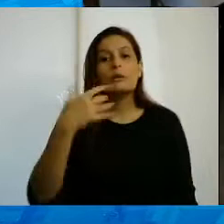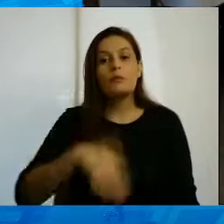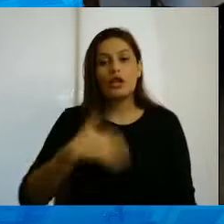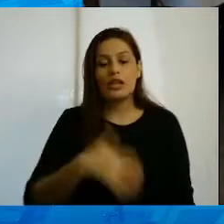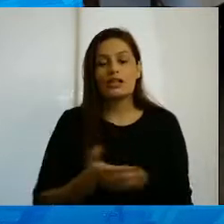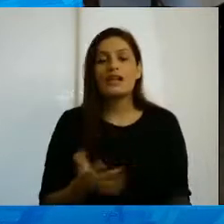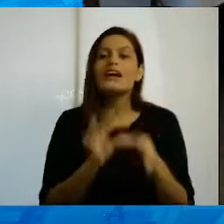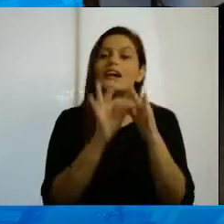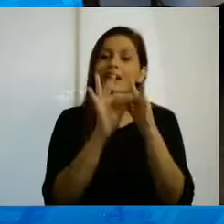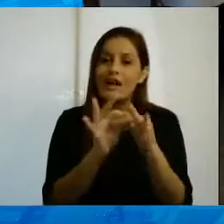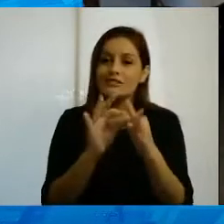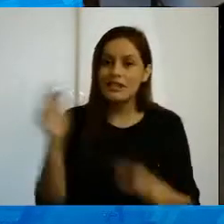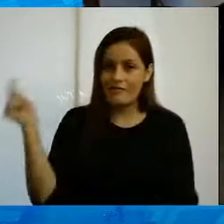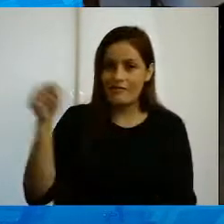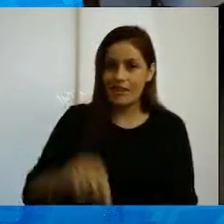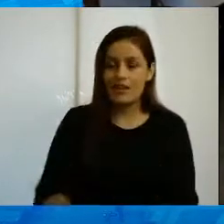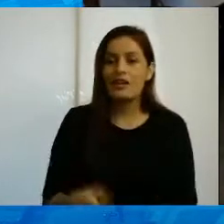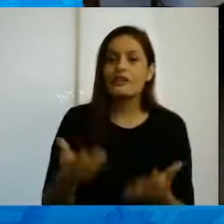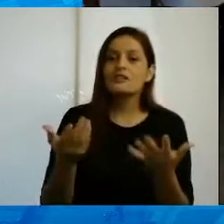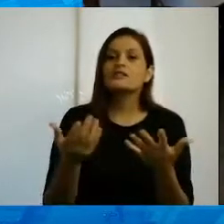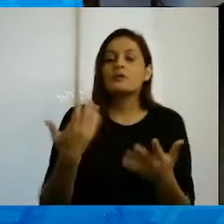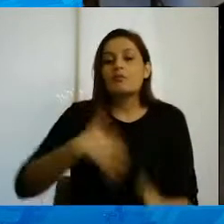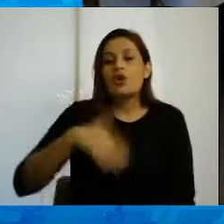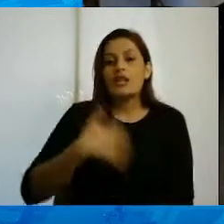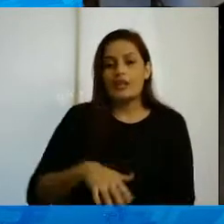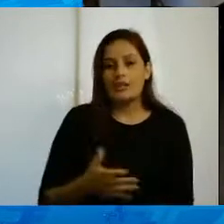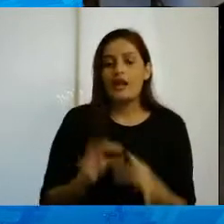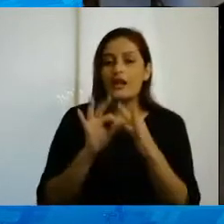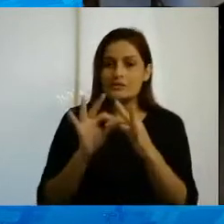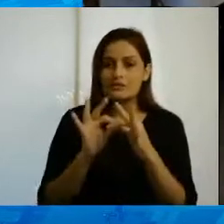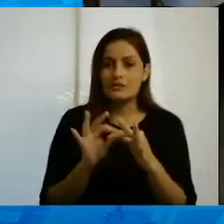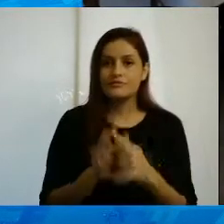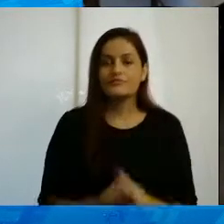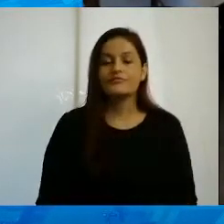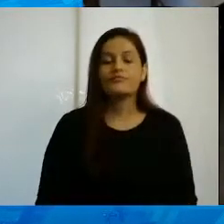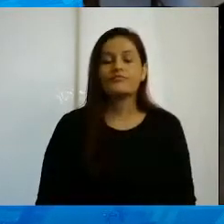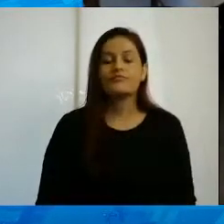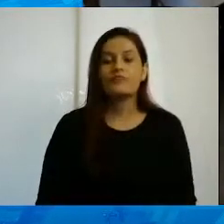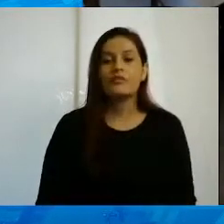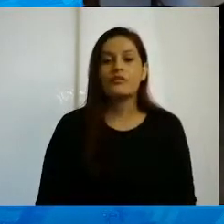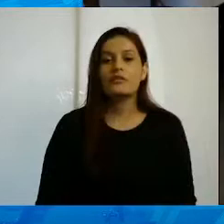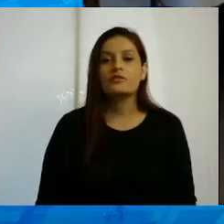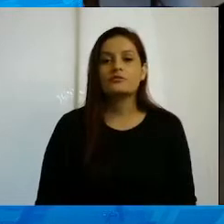ahí. Y se agradece el gesto, claramente, como lo decía el concejal Alarcón.